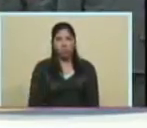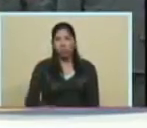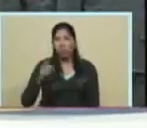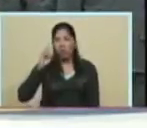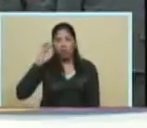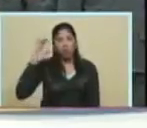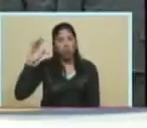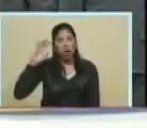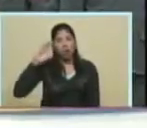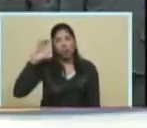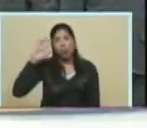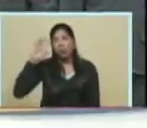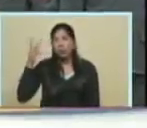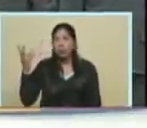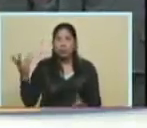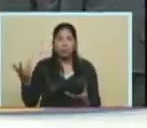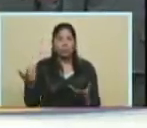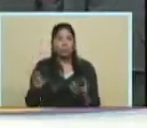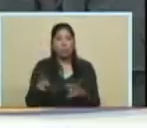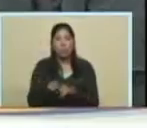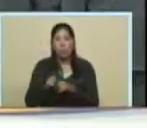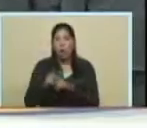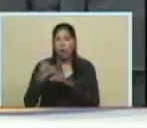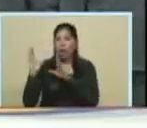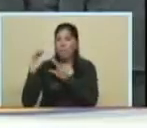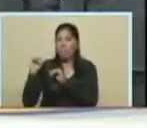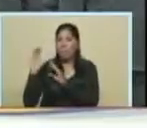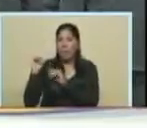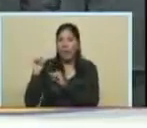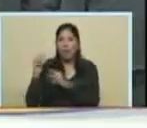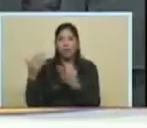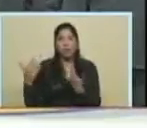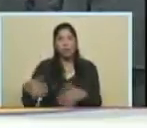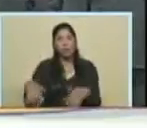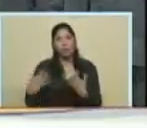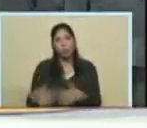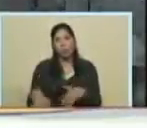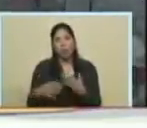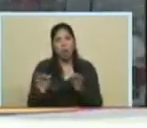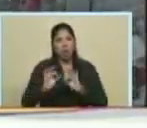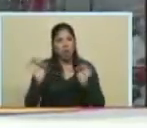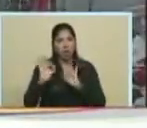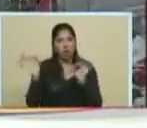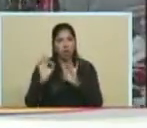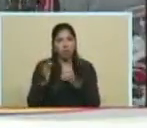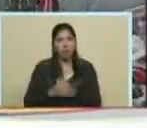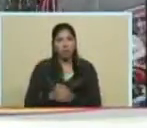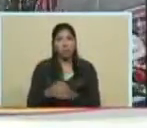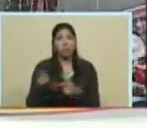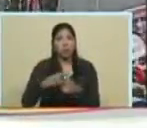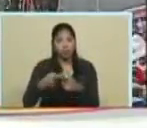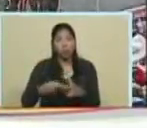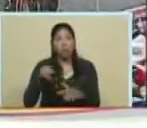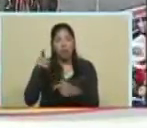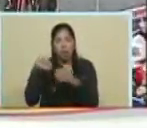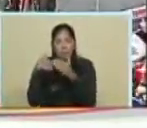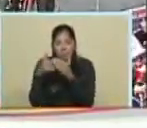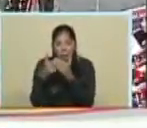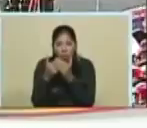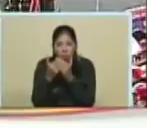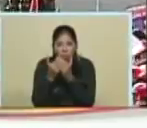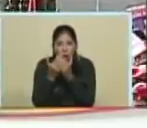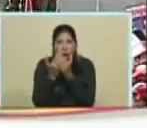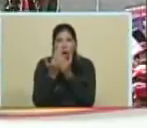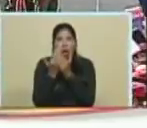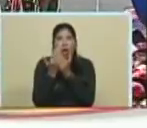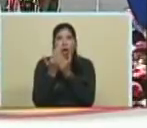sueños rumiando, una esperanza que no veíamos llegar nunca. Por eso aquella madrugada